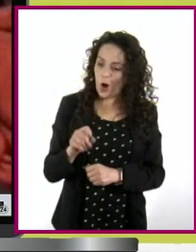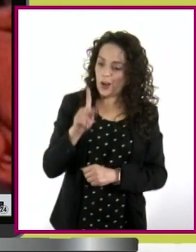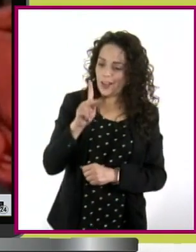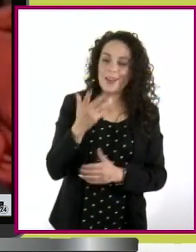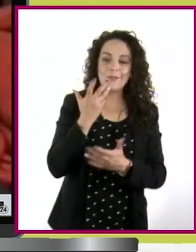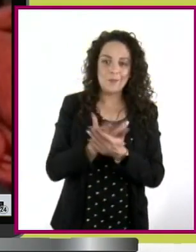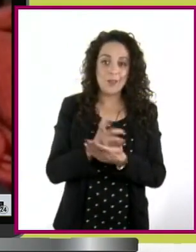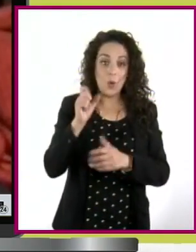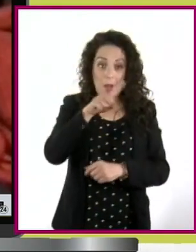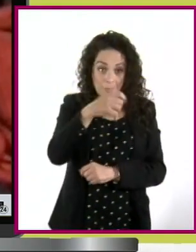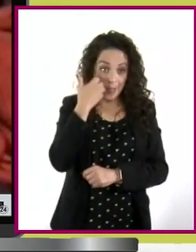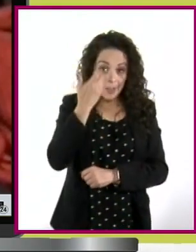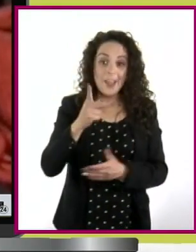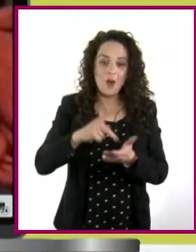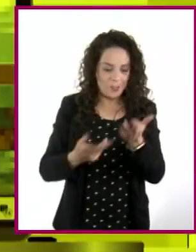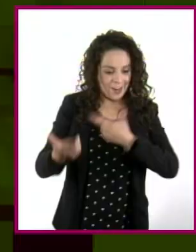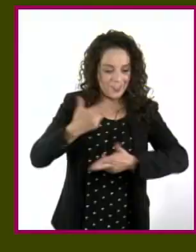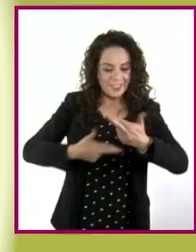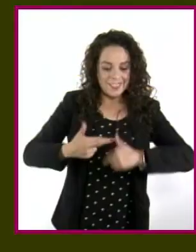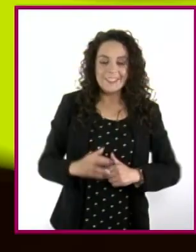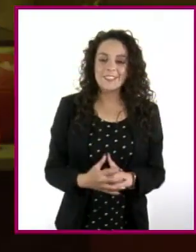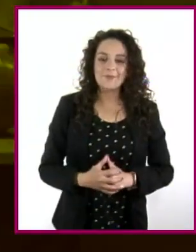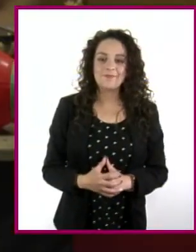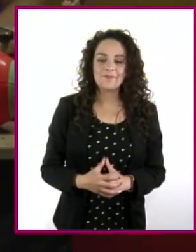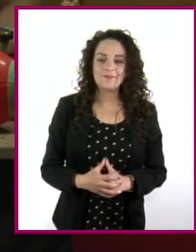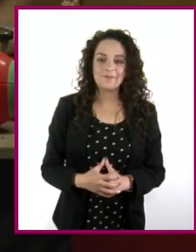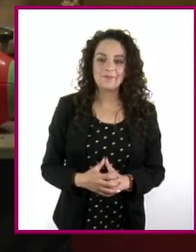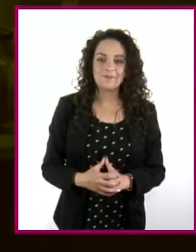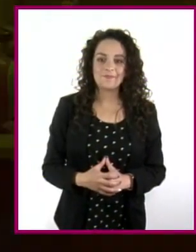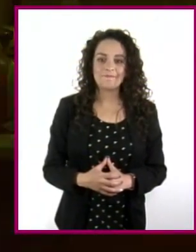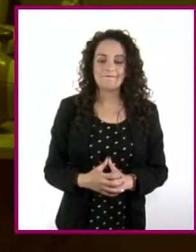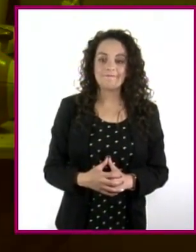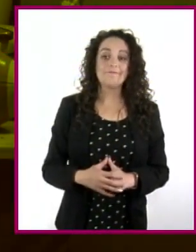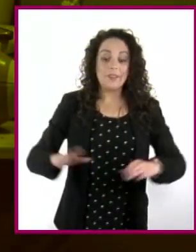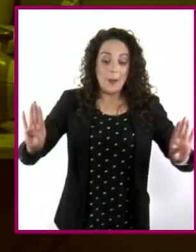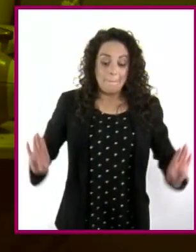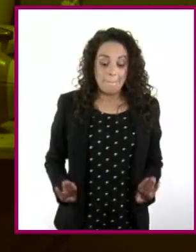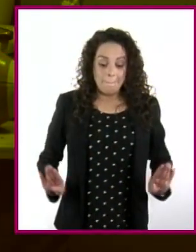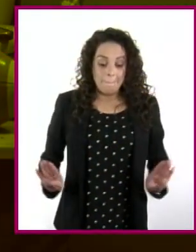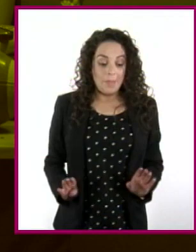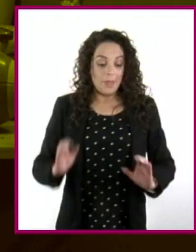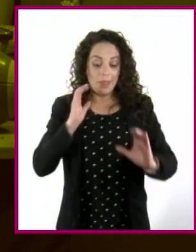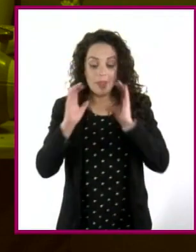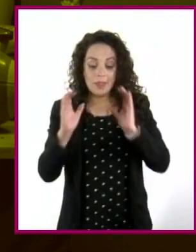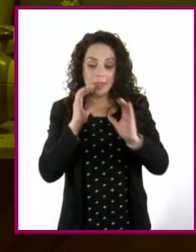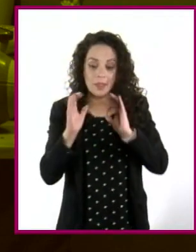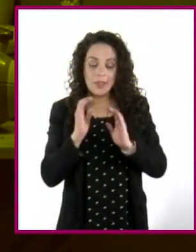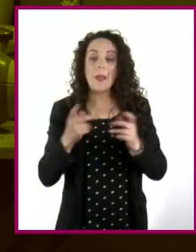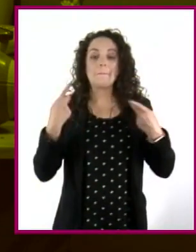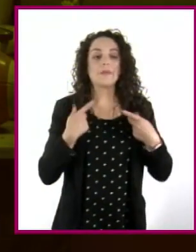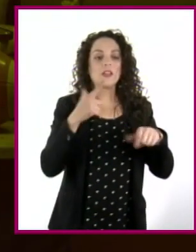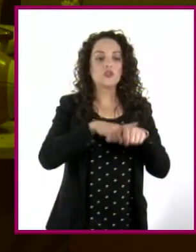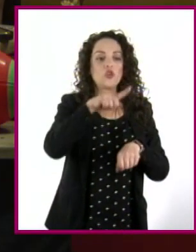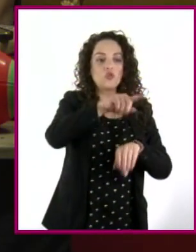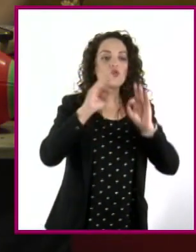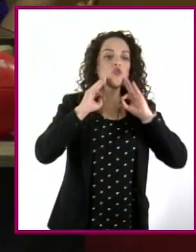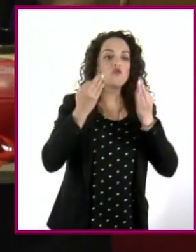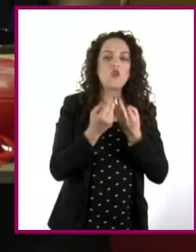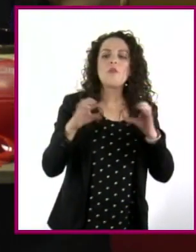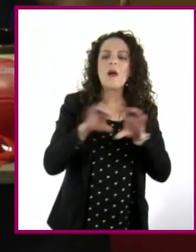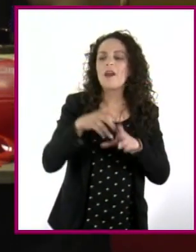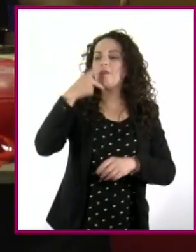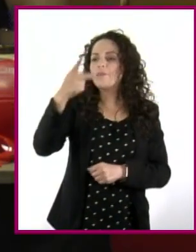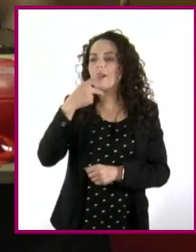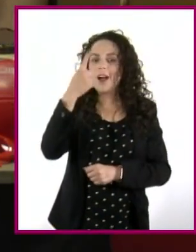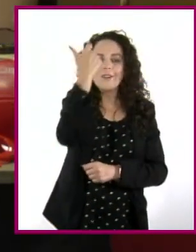y cuando ustedes quieran, regresamos. El estilo comunicativo es el estilo personal de comunicarse de cada quien.